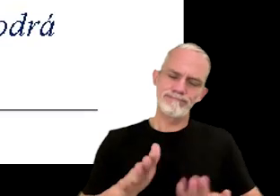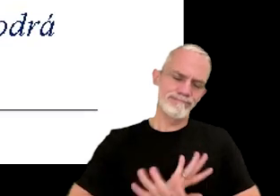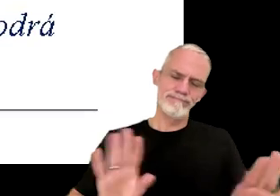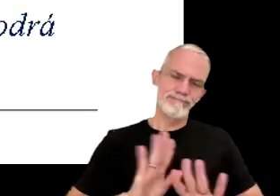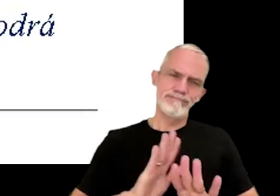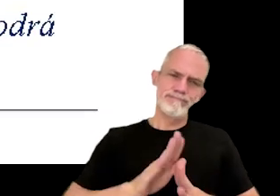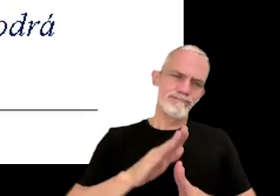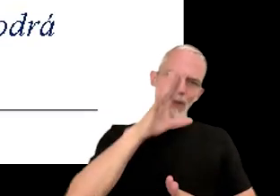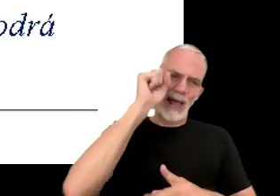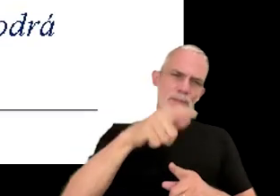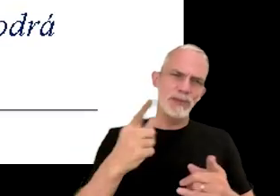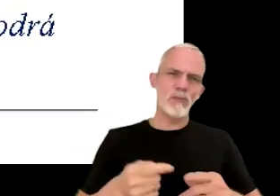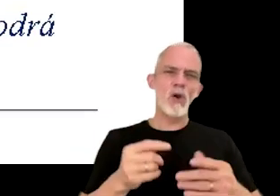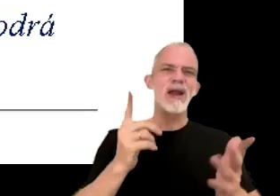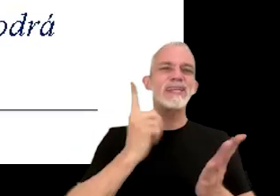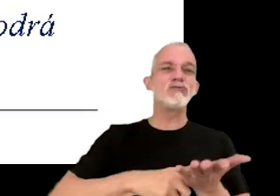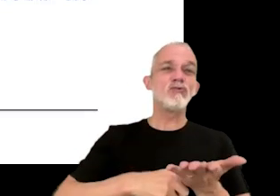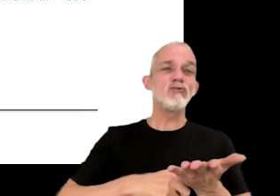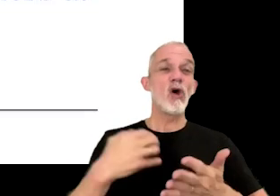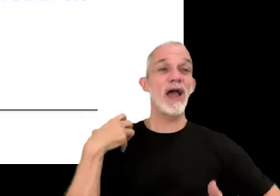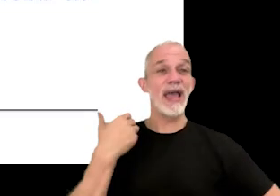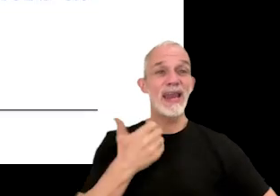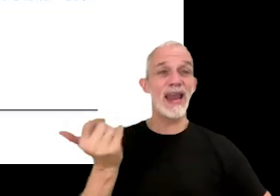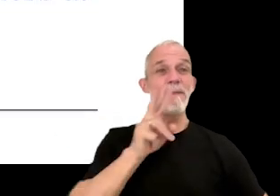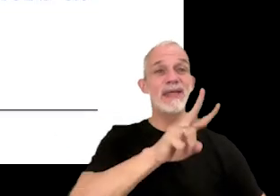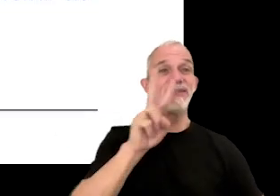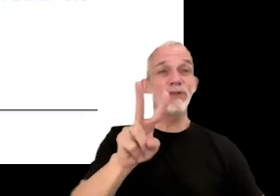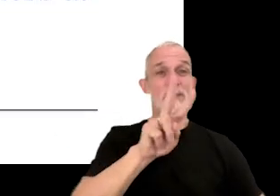general 2224.